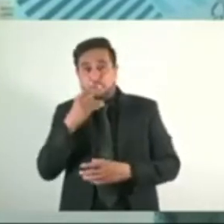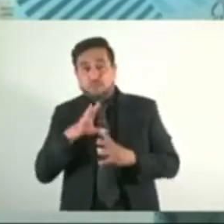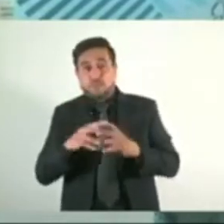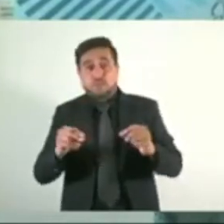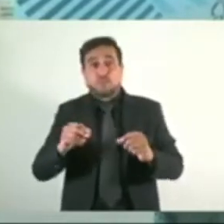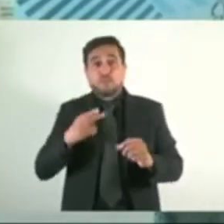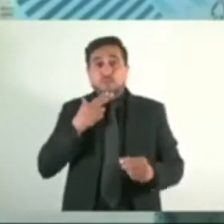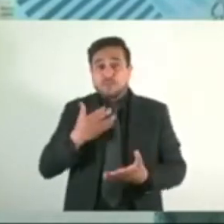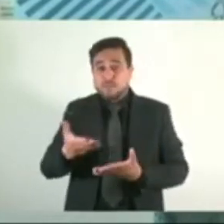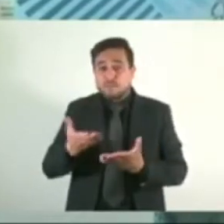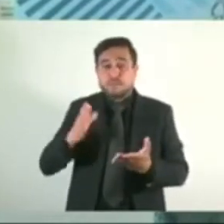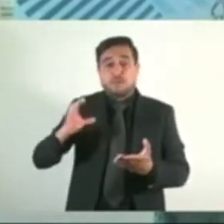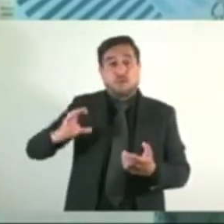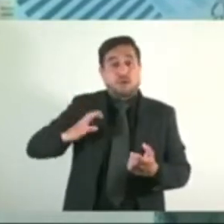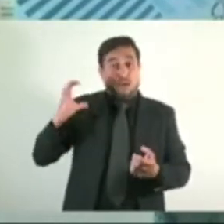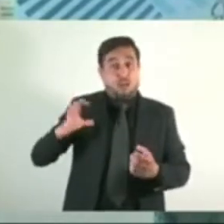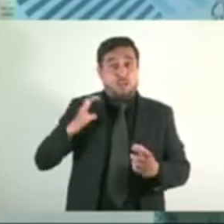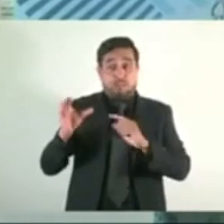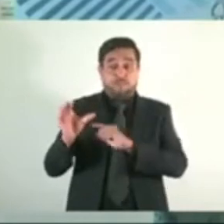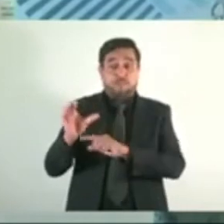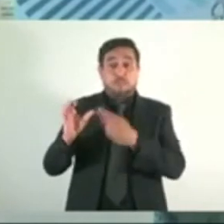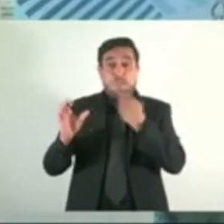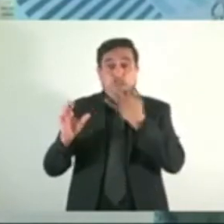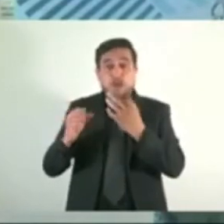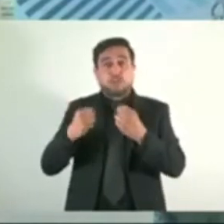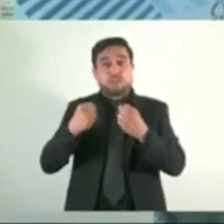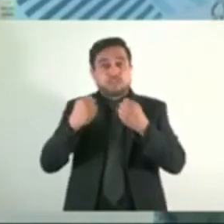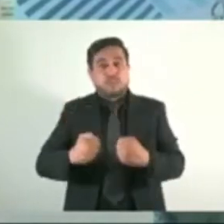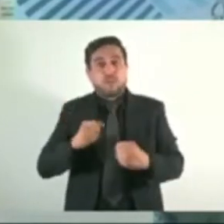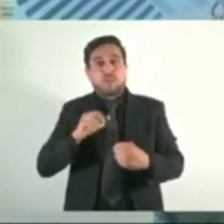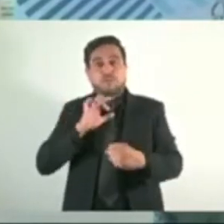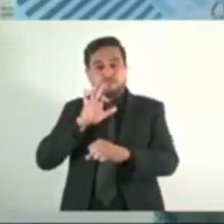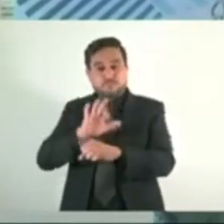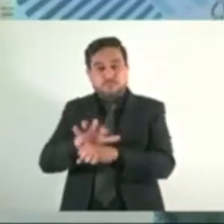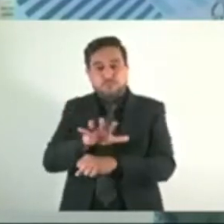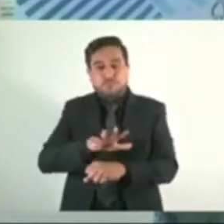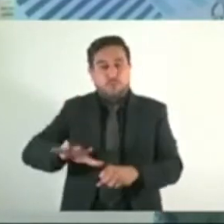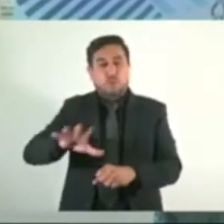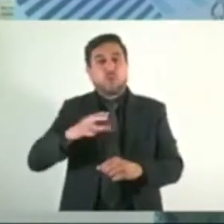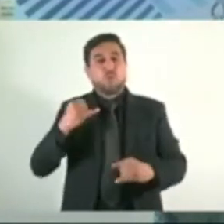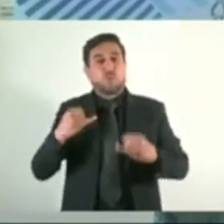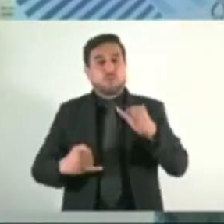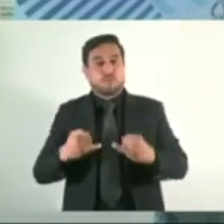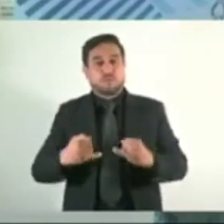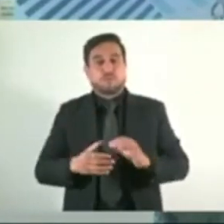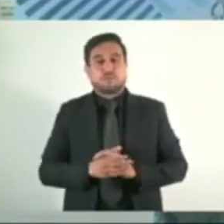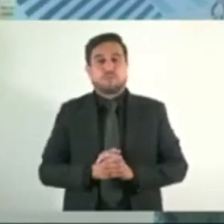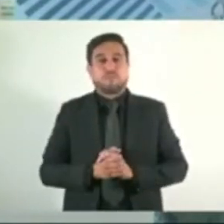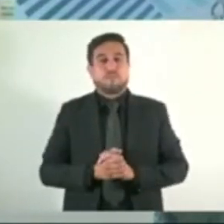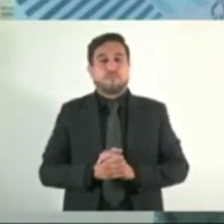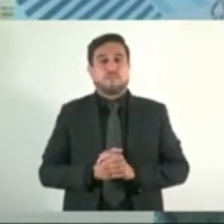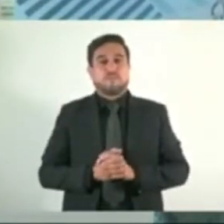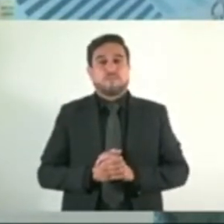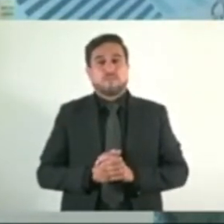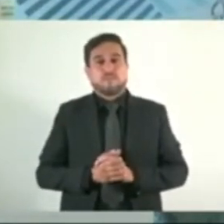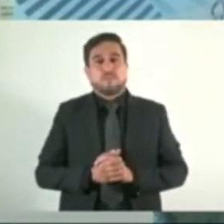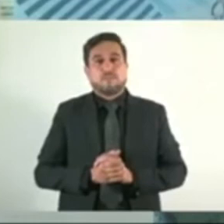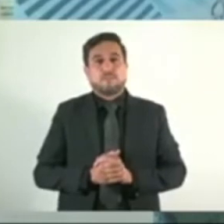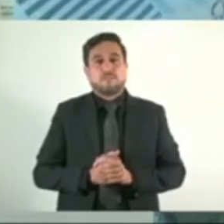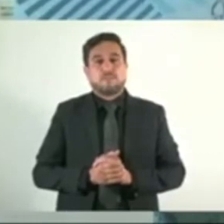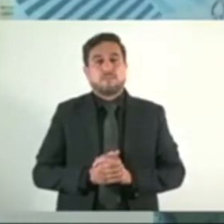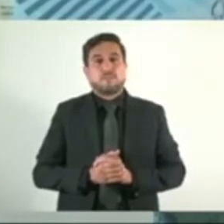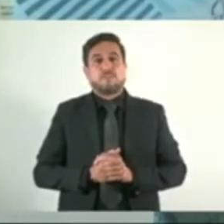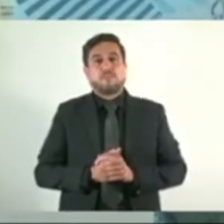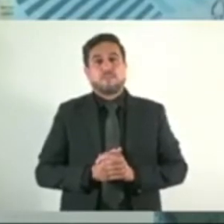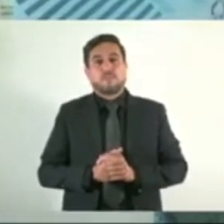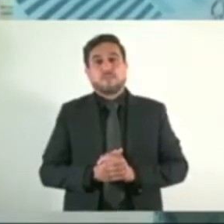calidad, generando la seguridad y certeza jurídica y, consecuentemente, el